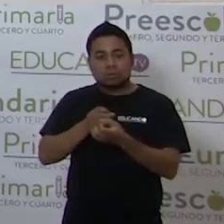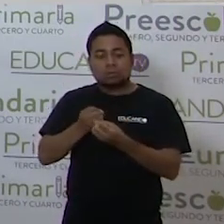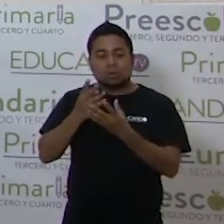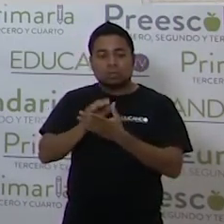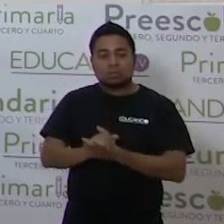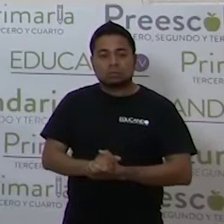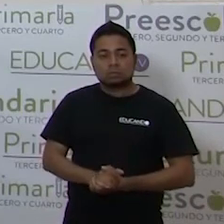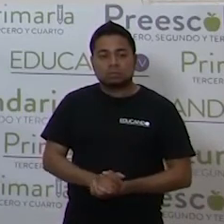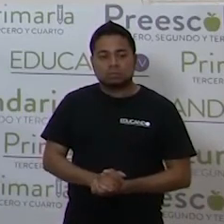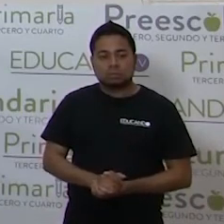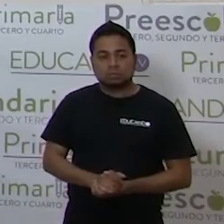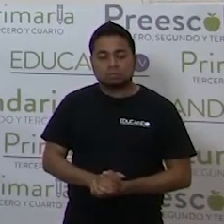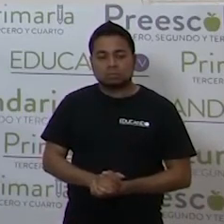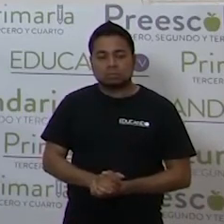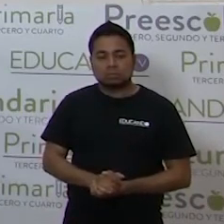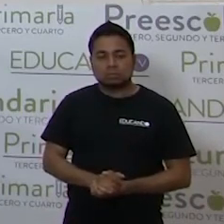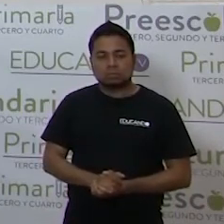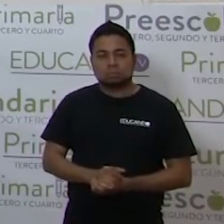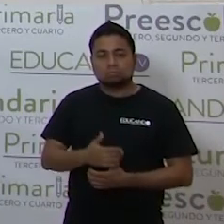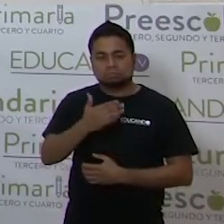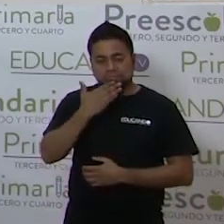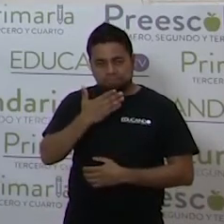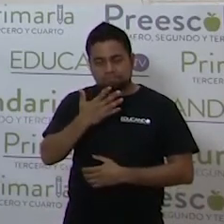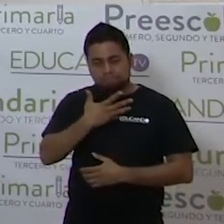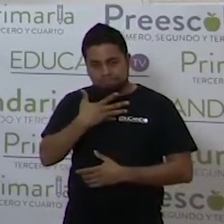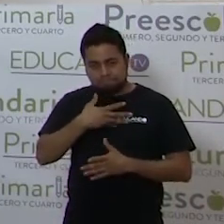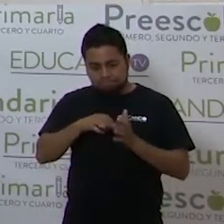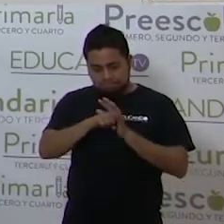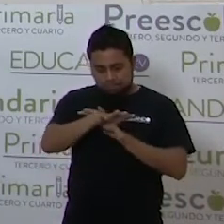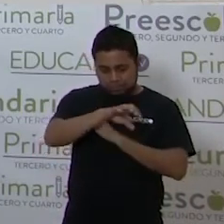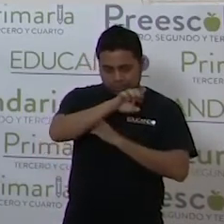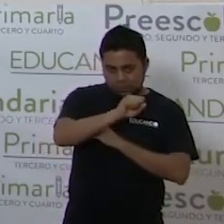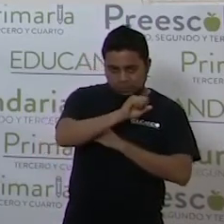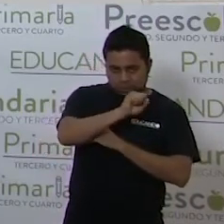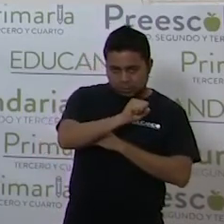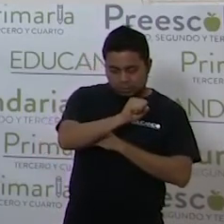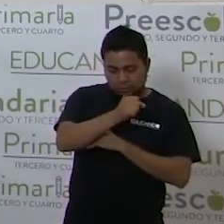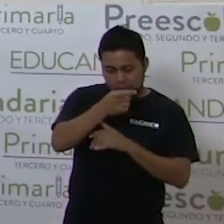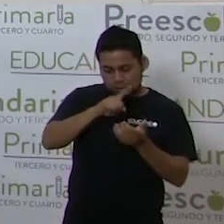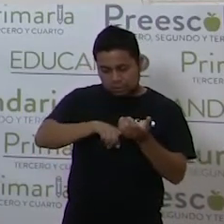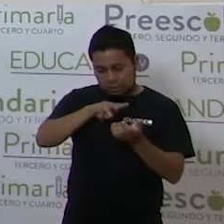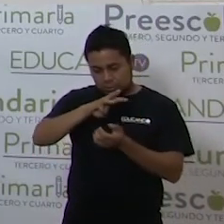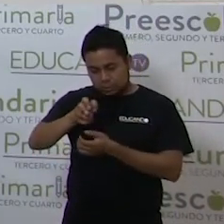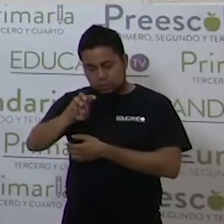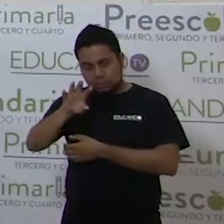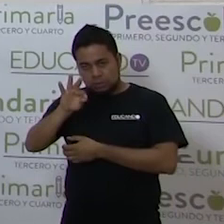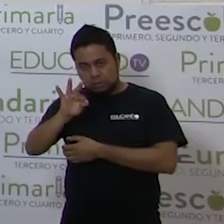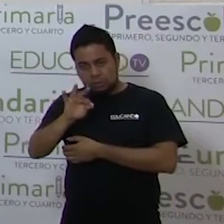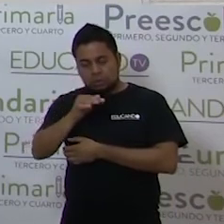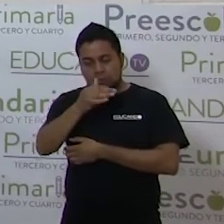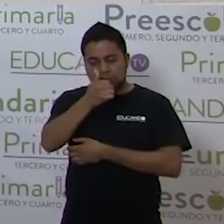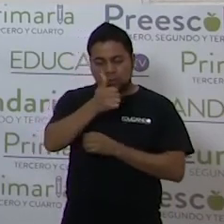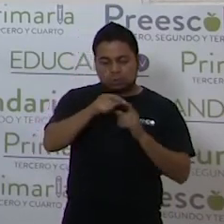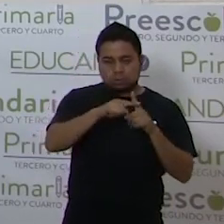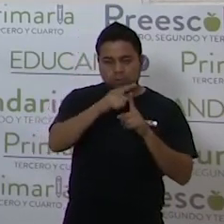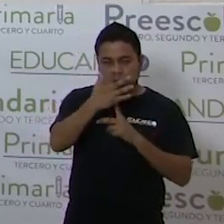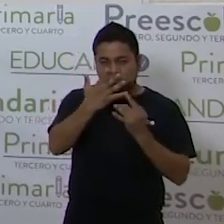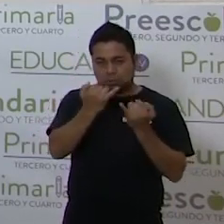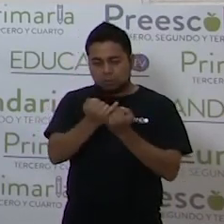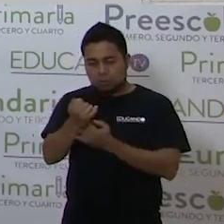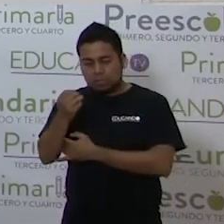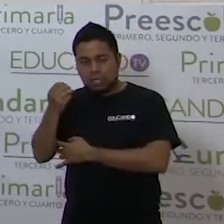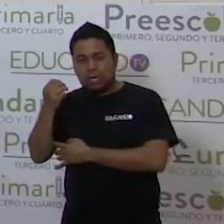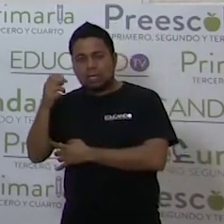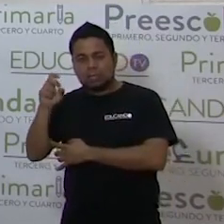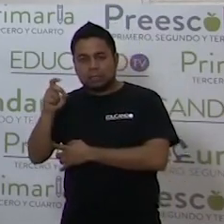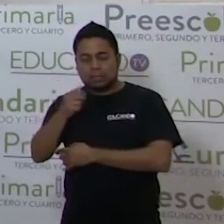bueno entonces tenemos que 60 en el 346 por 5 36